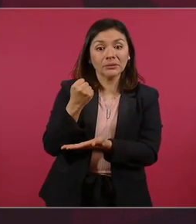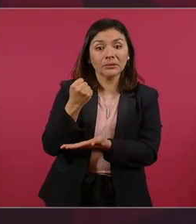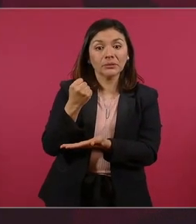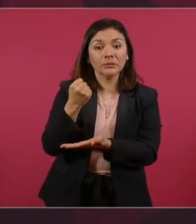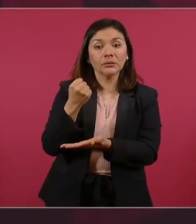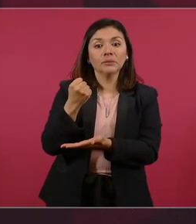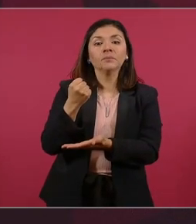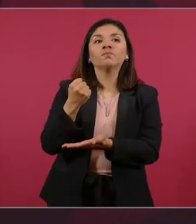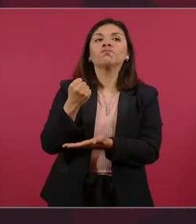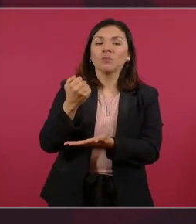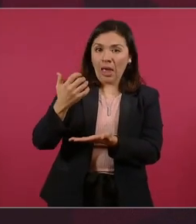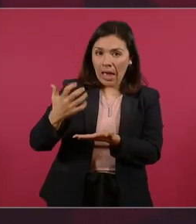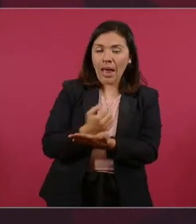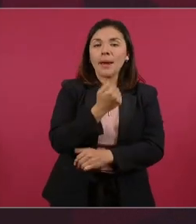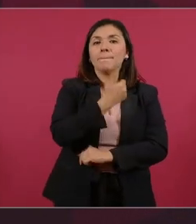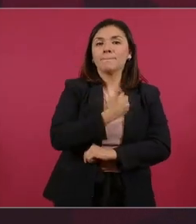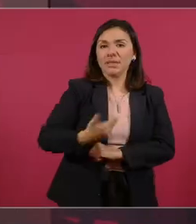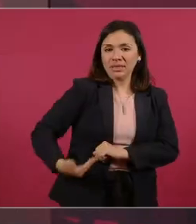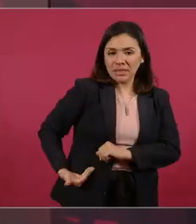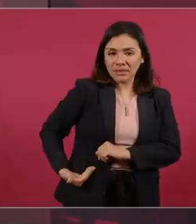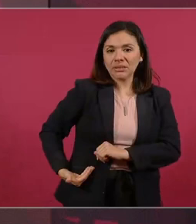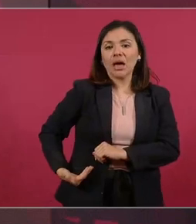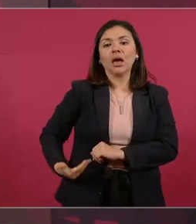no solo la presidencia, como